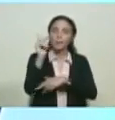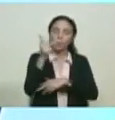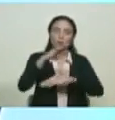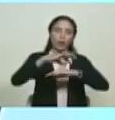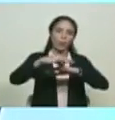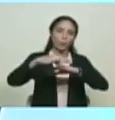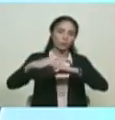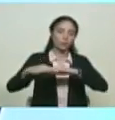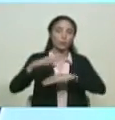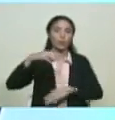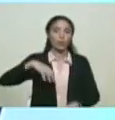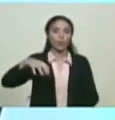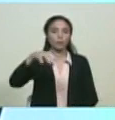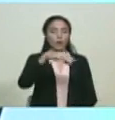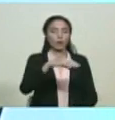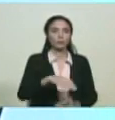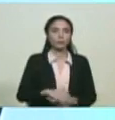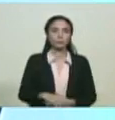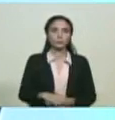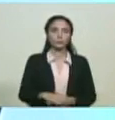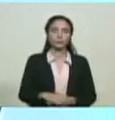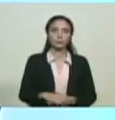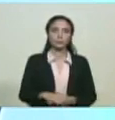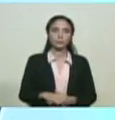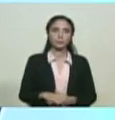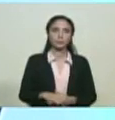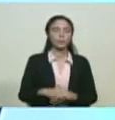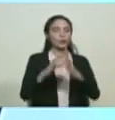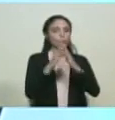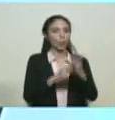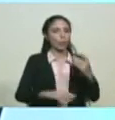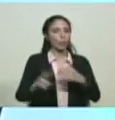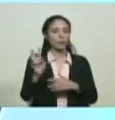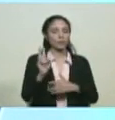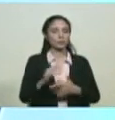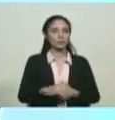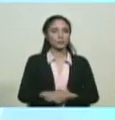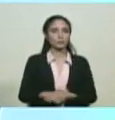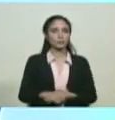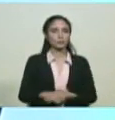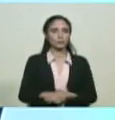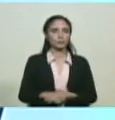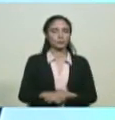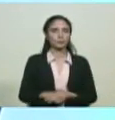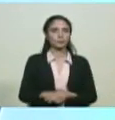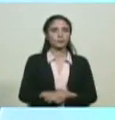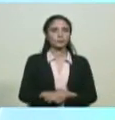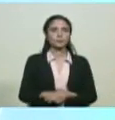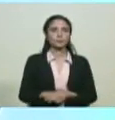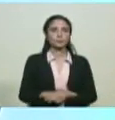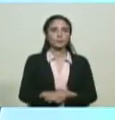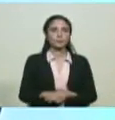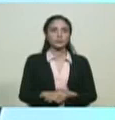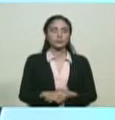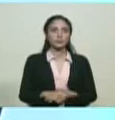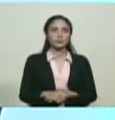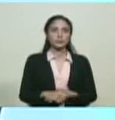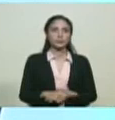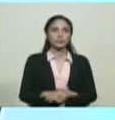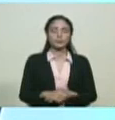municipales y estadales a lo largo y ancho del país no solo por la tremenda